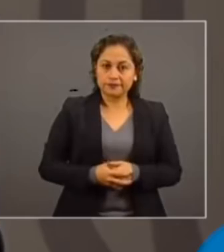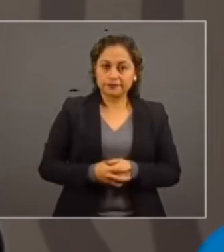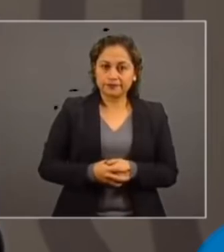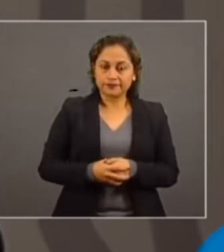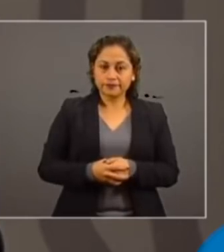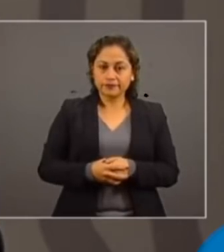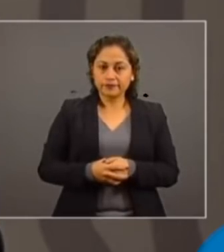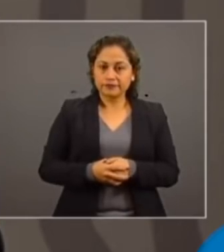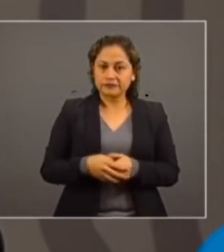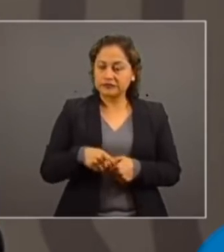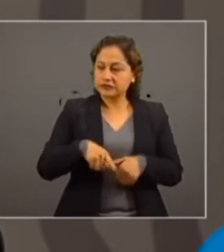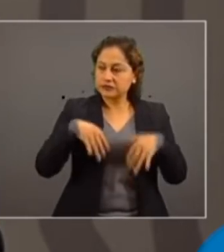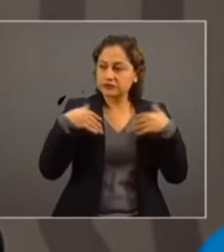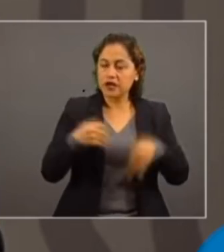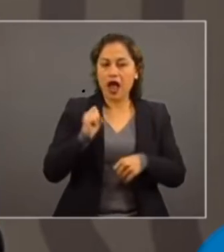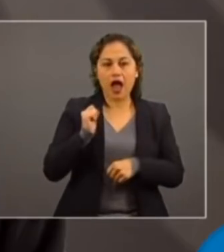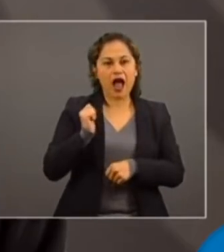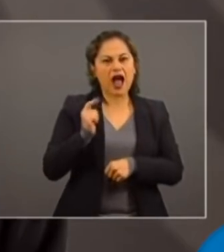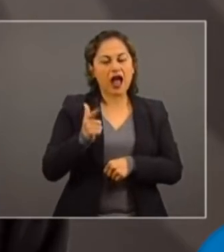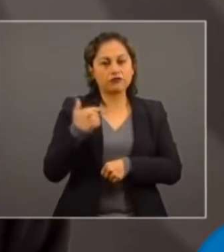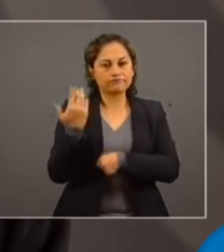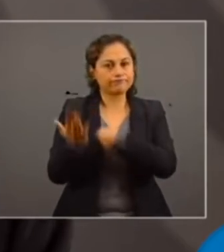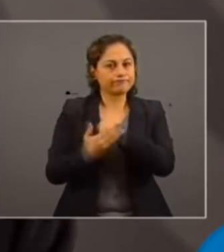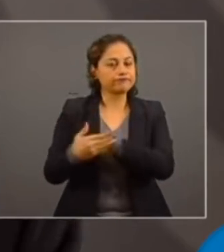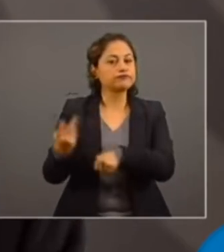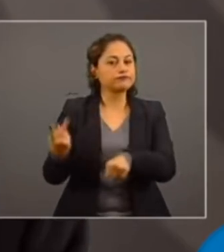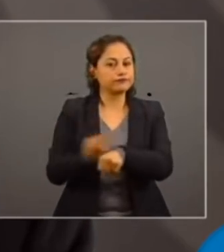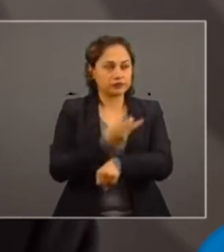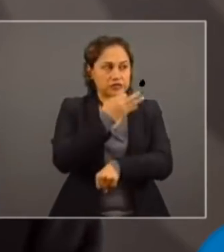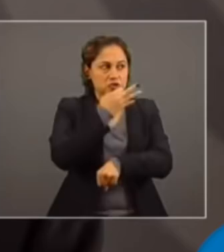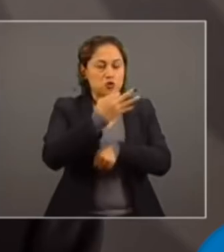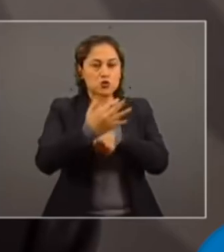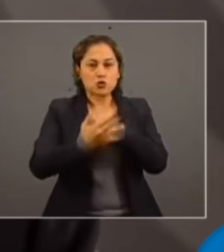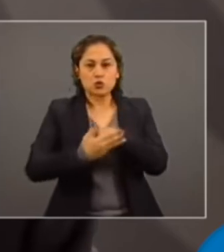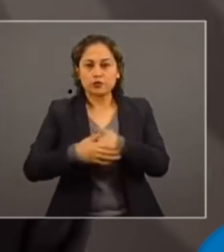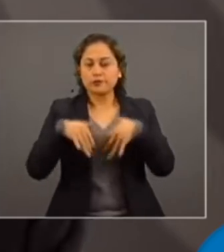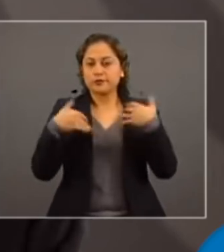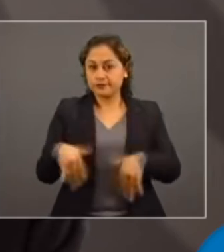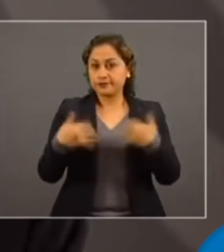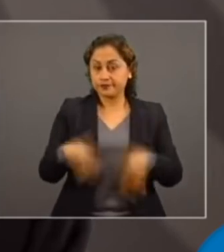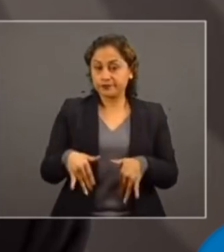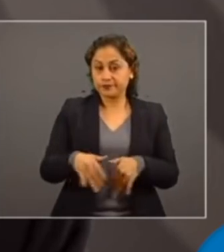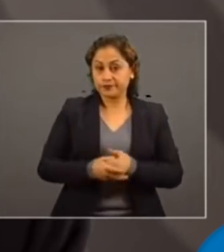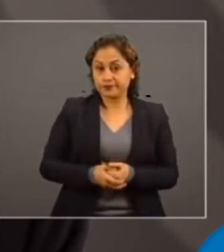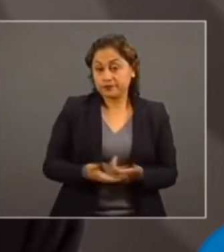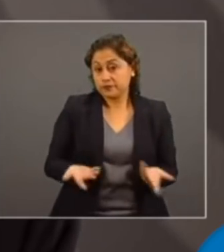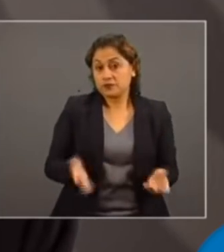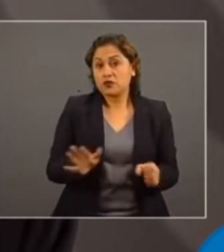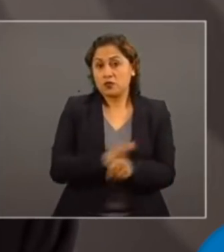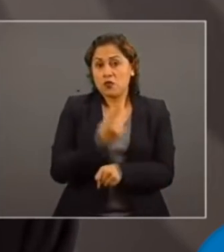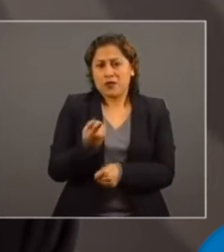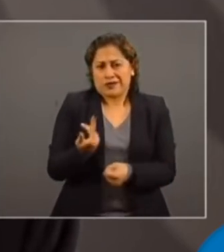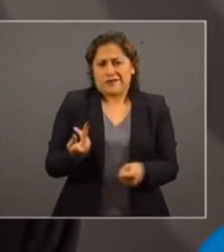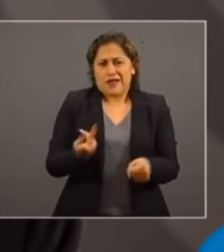presagio de que deciden empresas